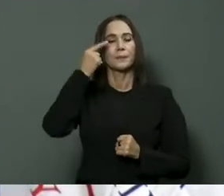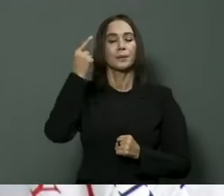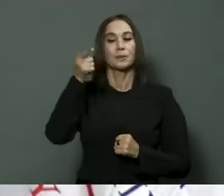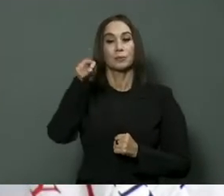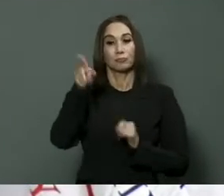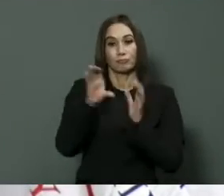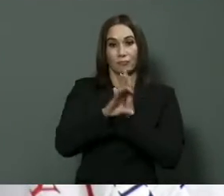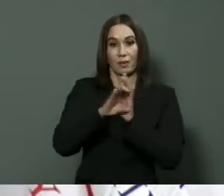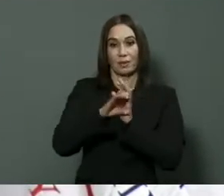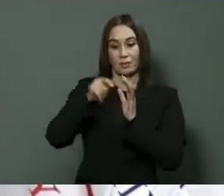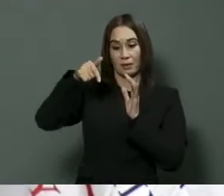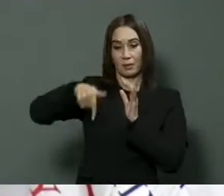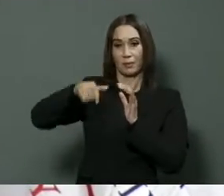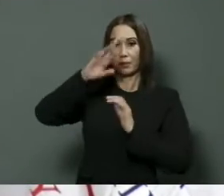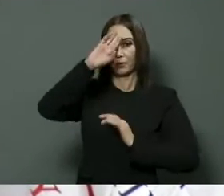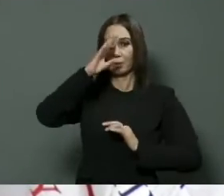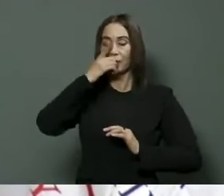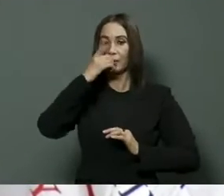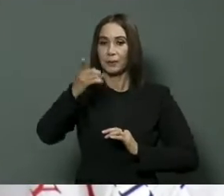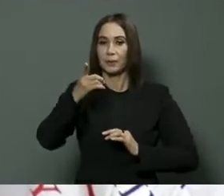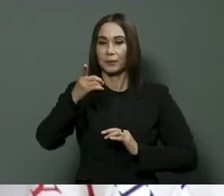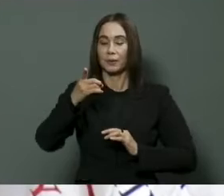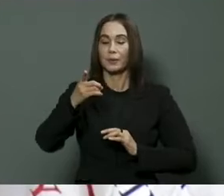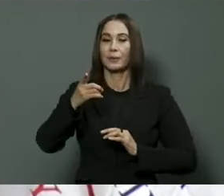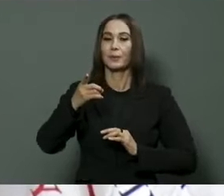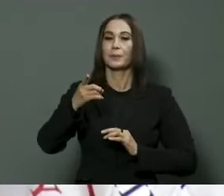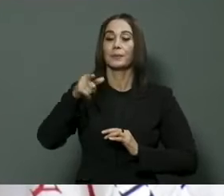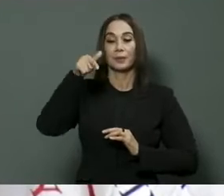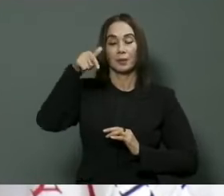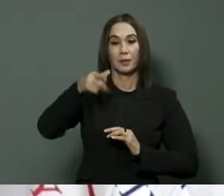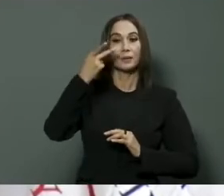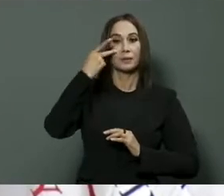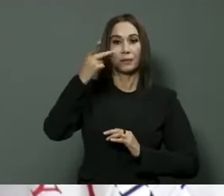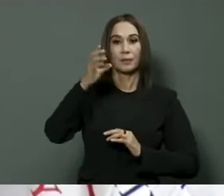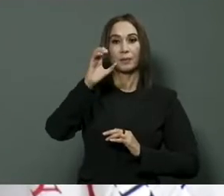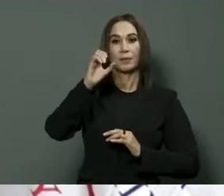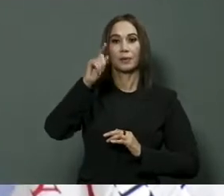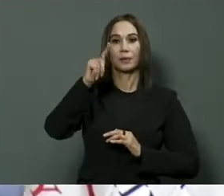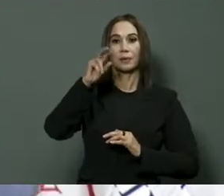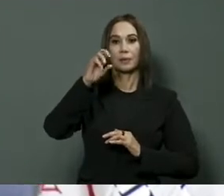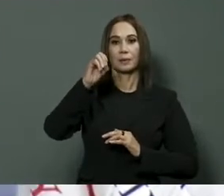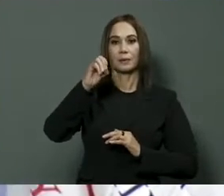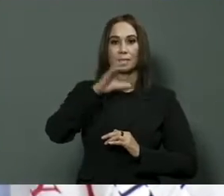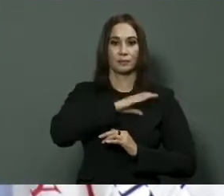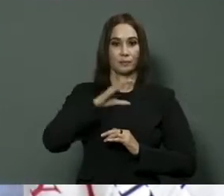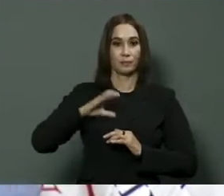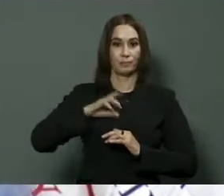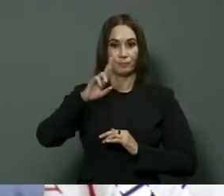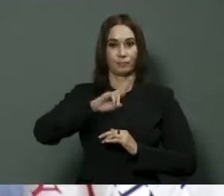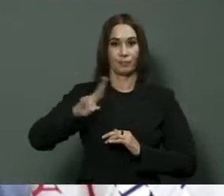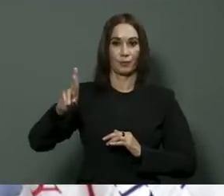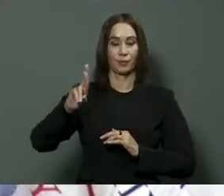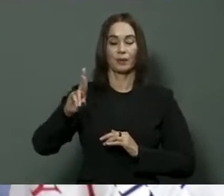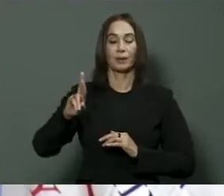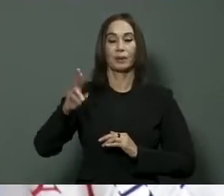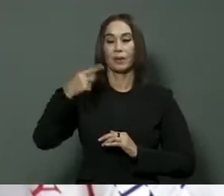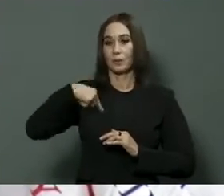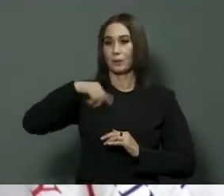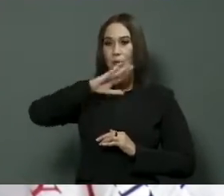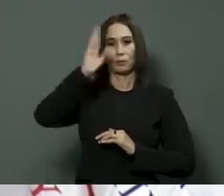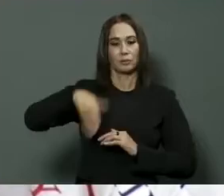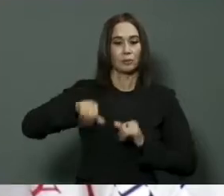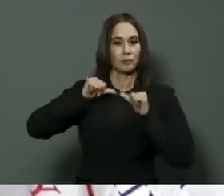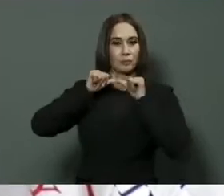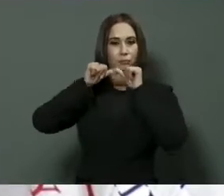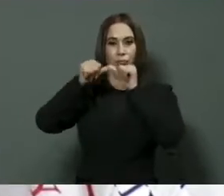ejemplo que estamos dando desde la República Dominicana y que se dio en Cristo Rey o que se sigue dando en Cristo Rey, porque nosotros nunca